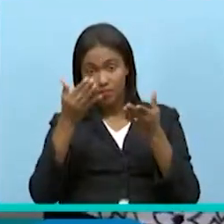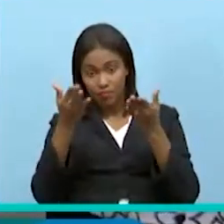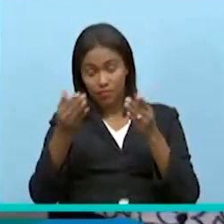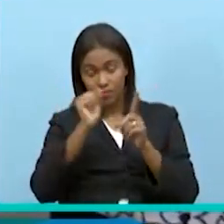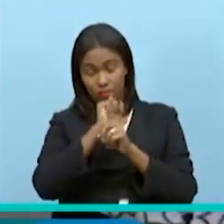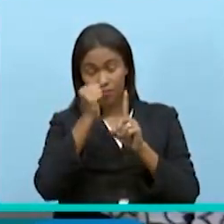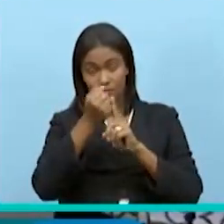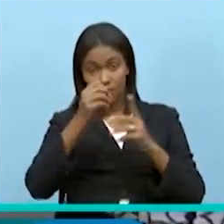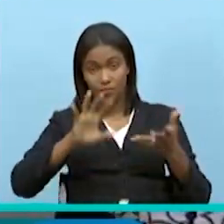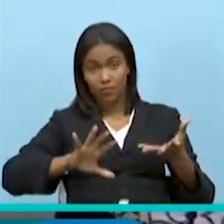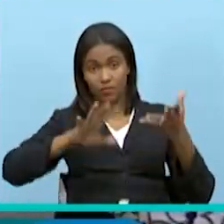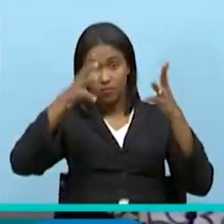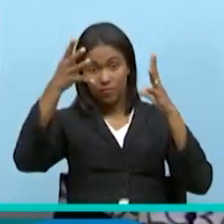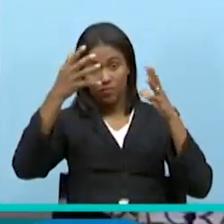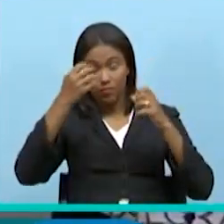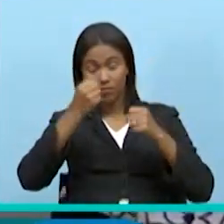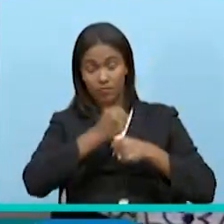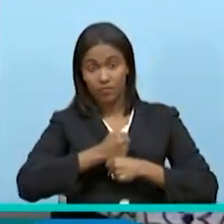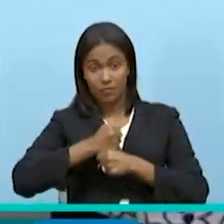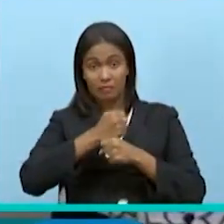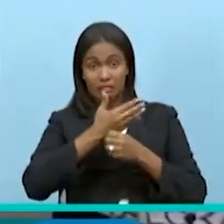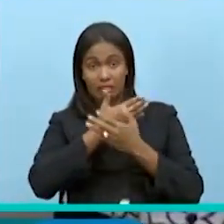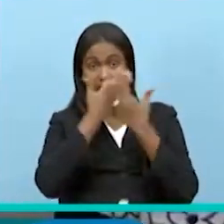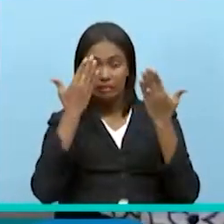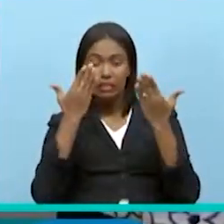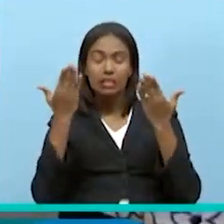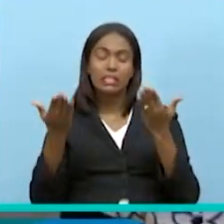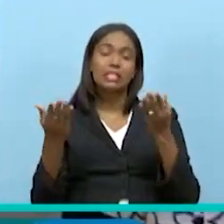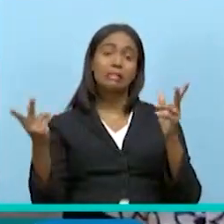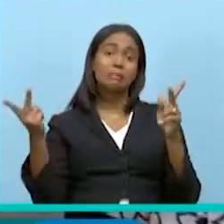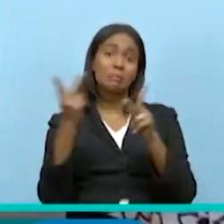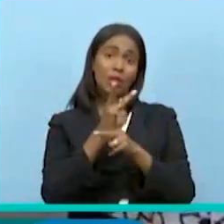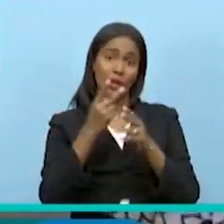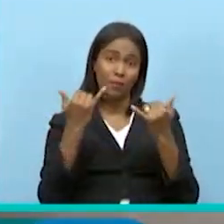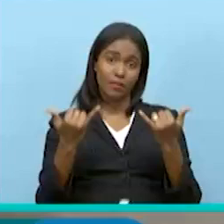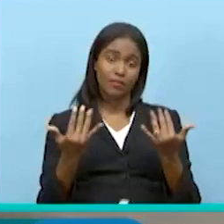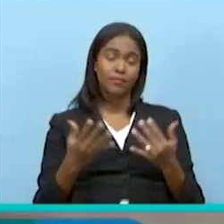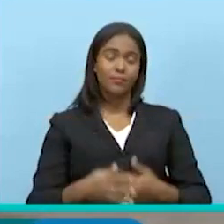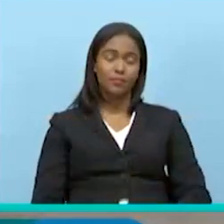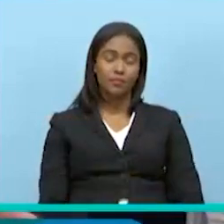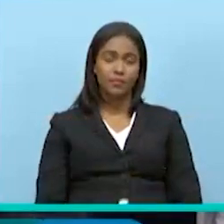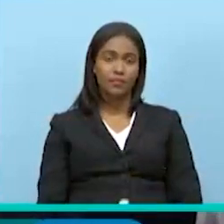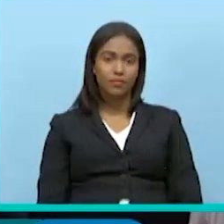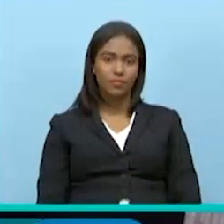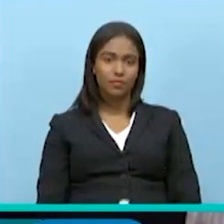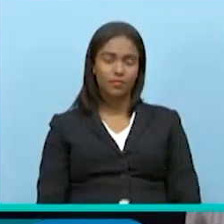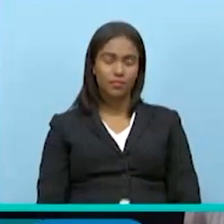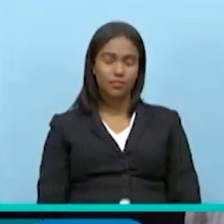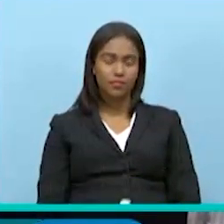de desorden e inseguridad que impera en ese país cada vez es peor. Escuchemos.